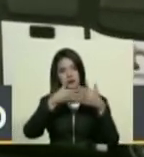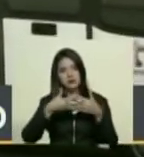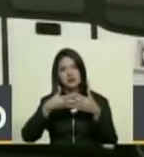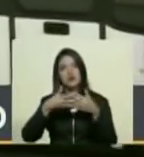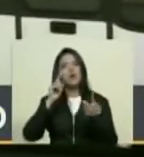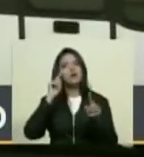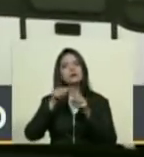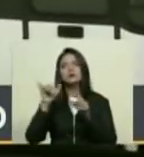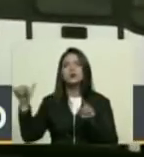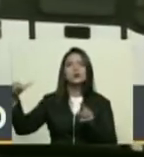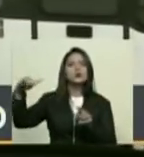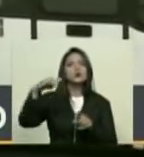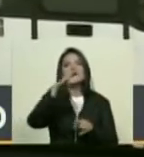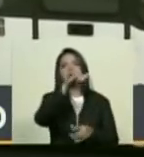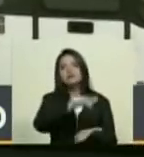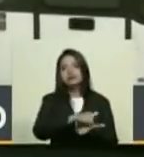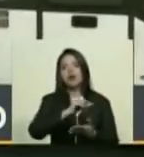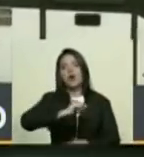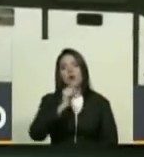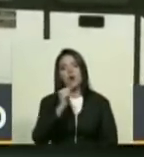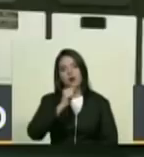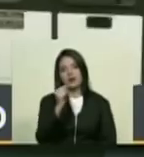destino en Bogotá, Colombia.